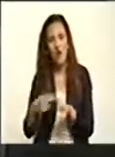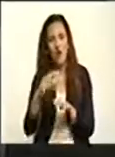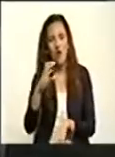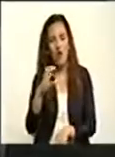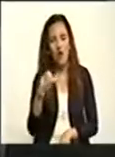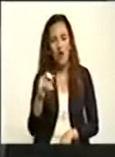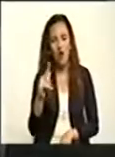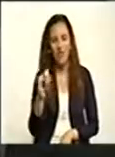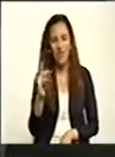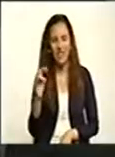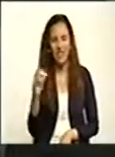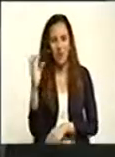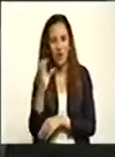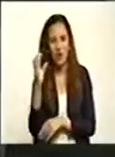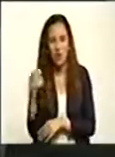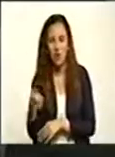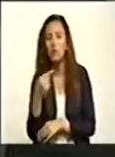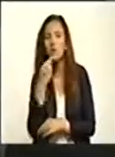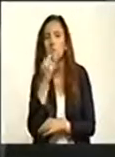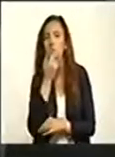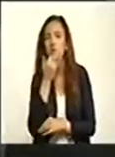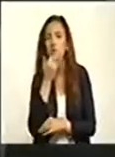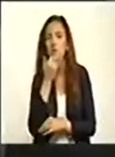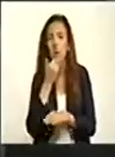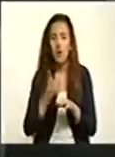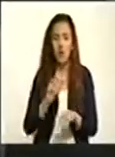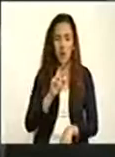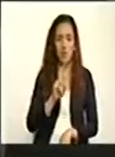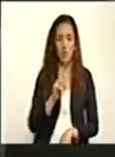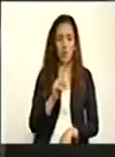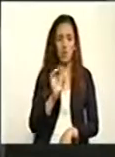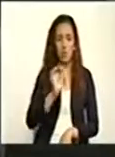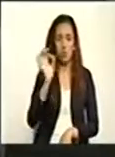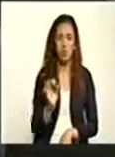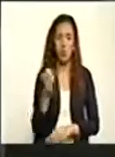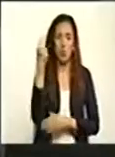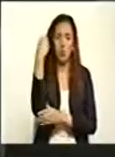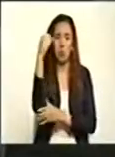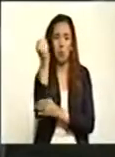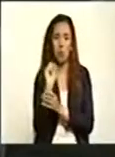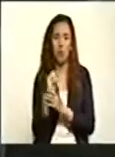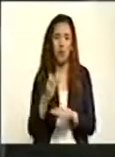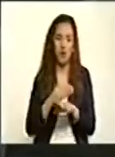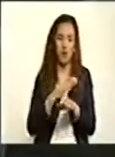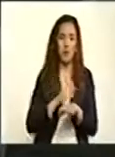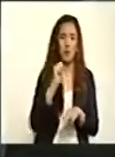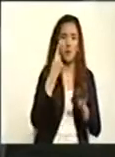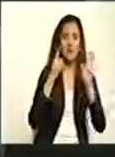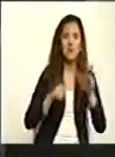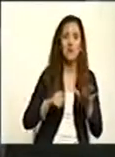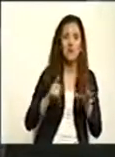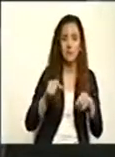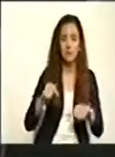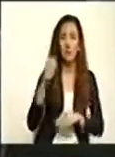Las MIPYME contrajeron su producción 21% durante el primer semestre del año. La